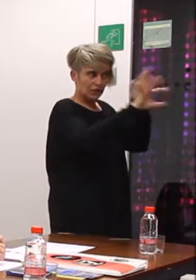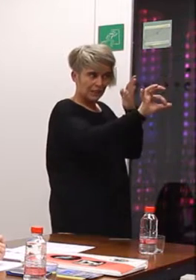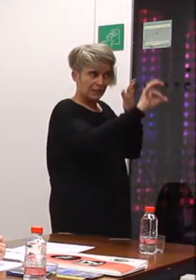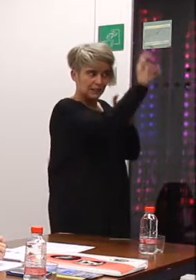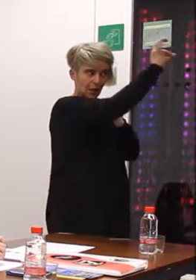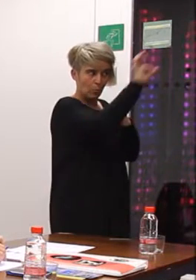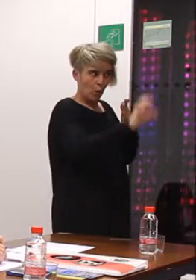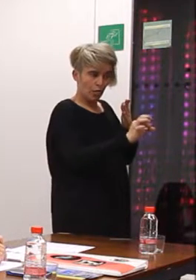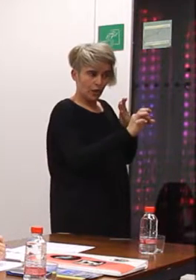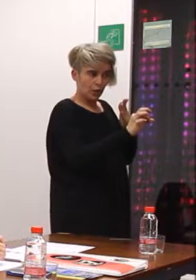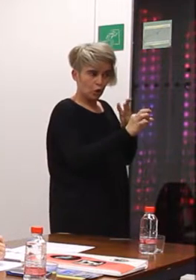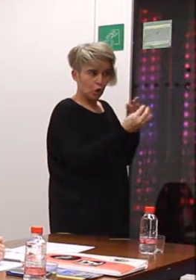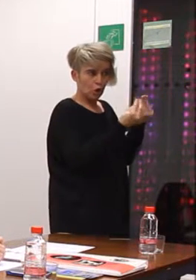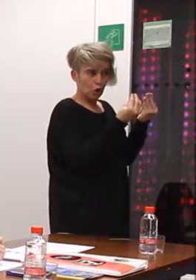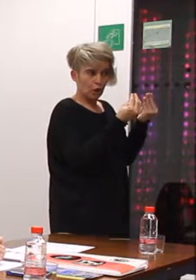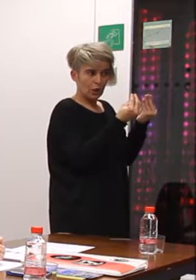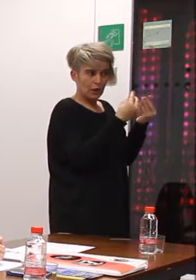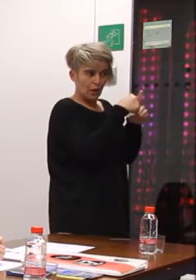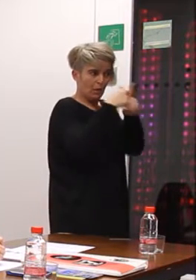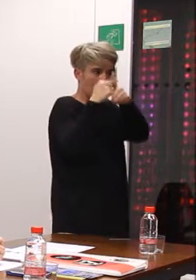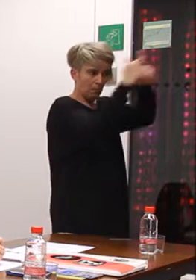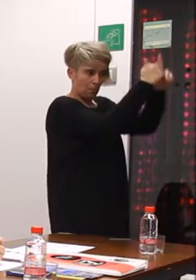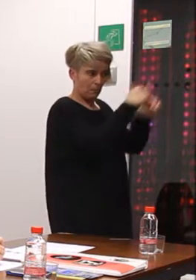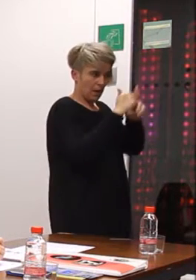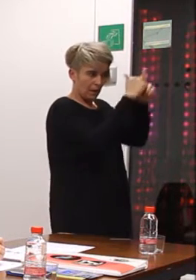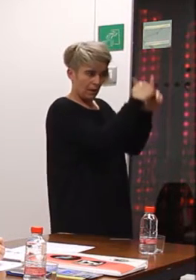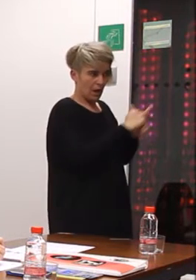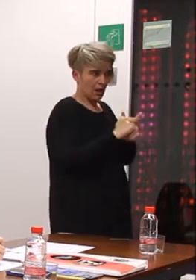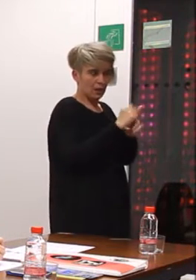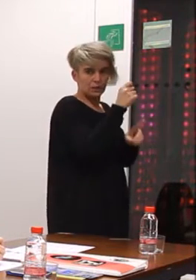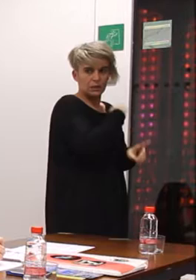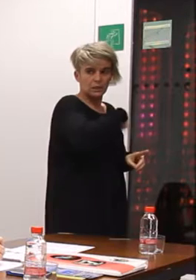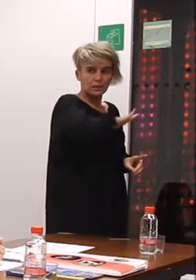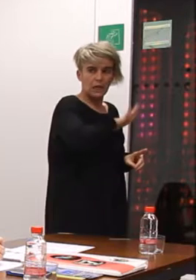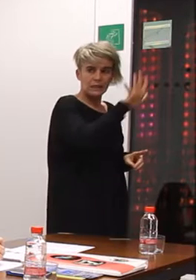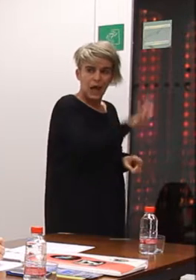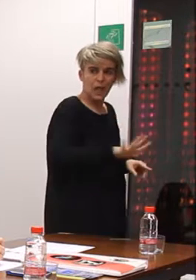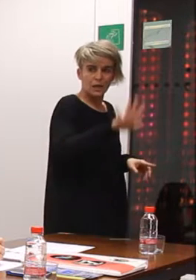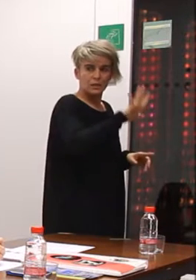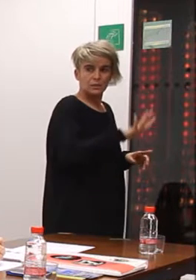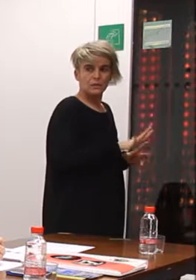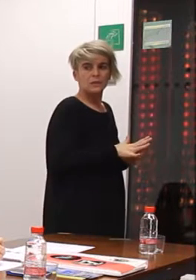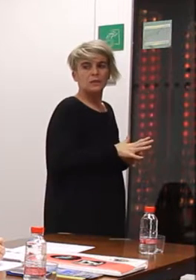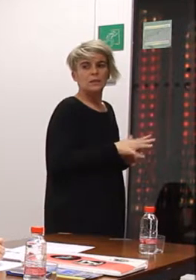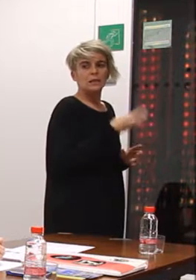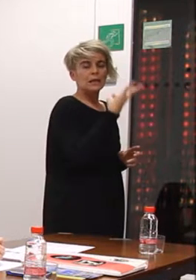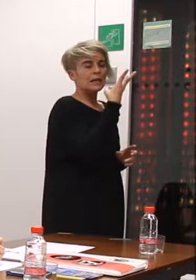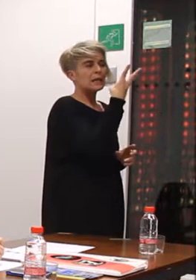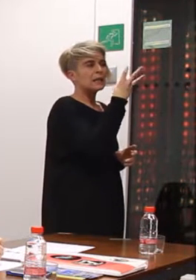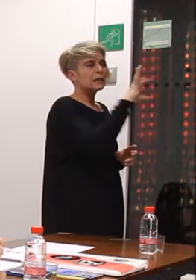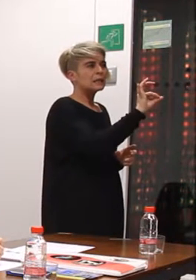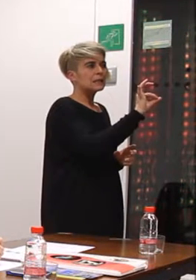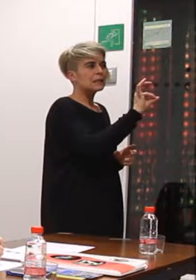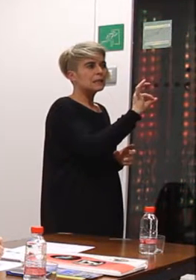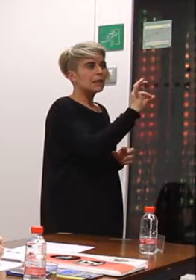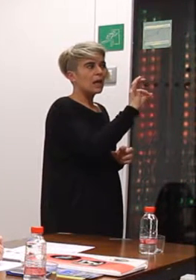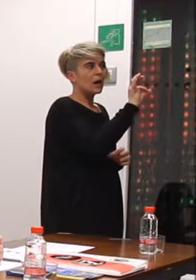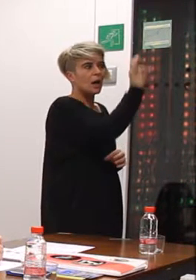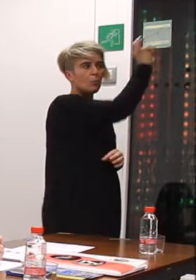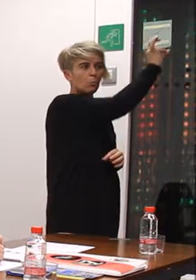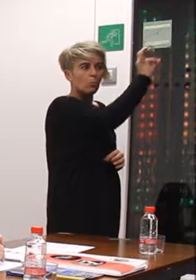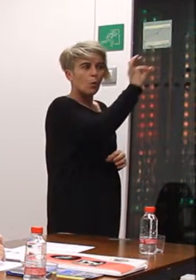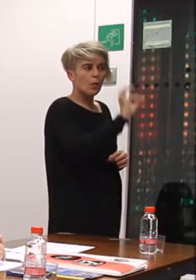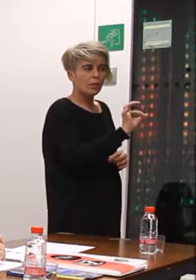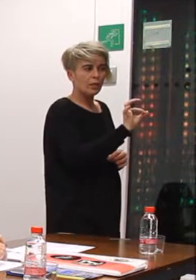estatal, ¿vale? Mide además la pobreza severa, que es el 30% de la renta